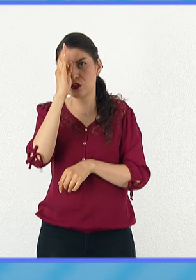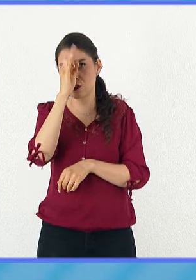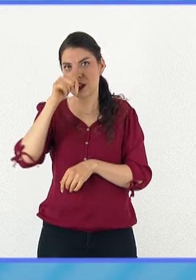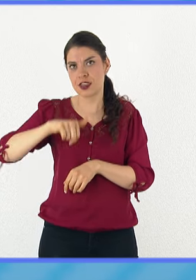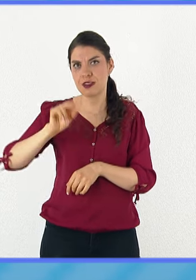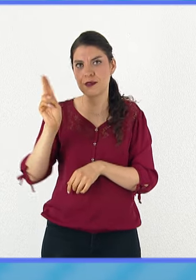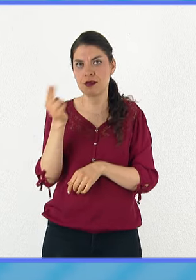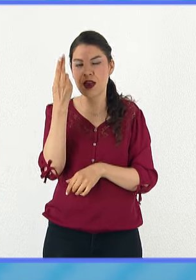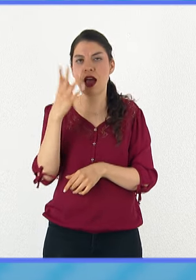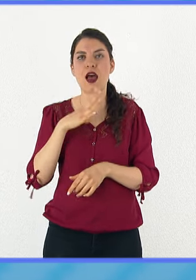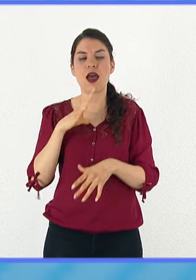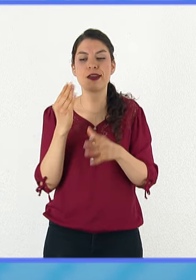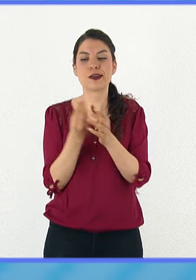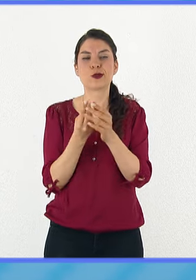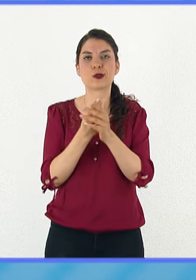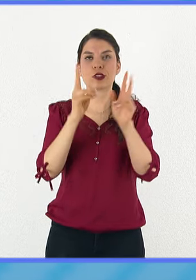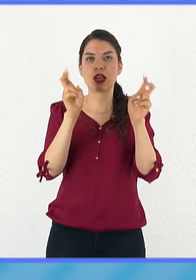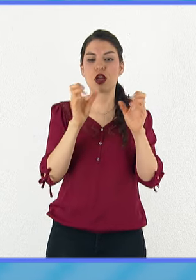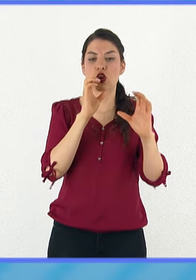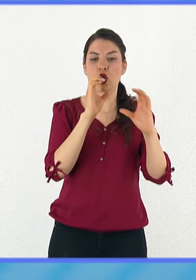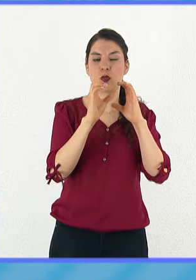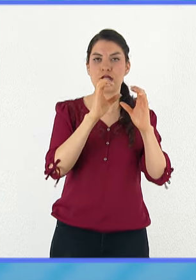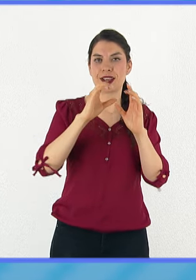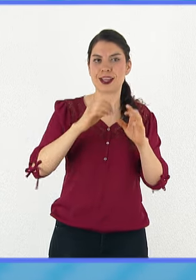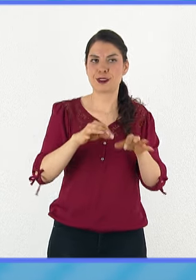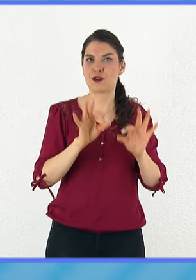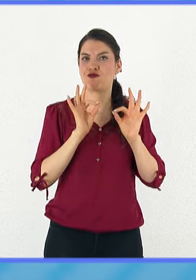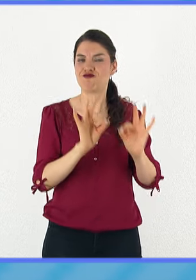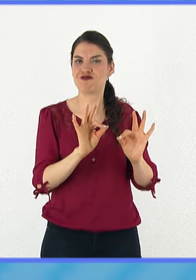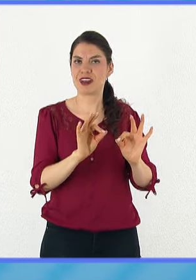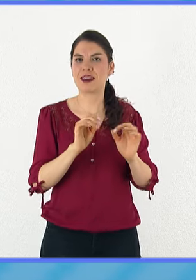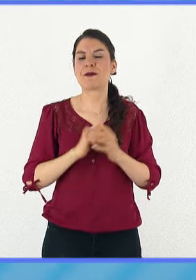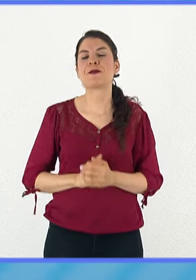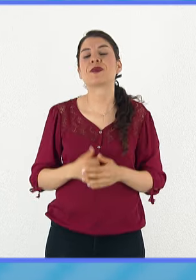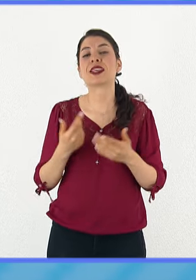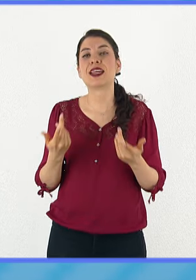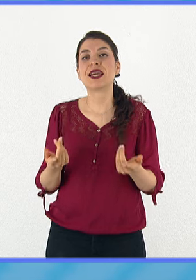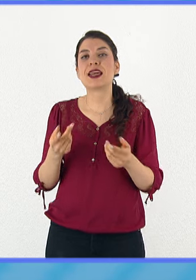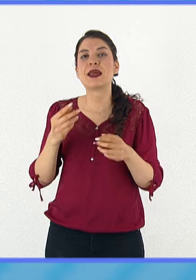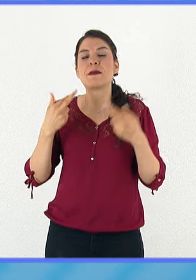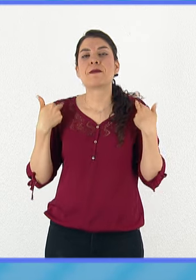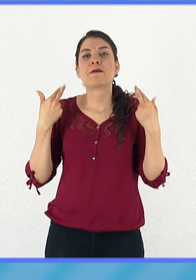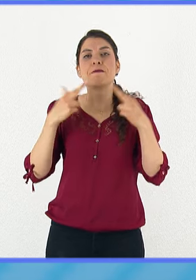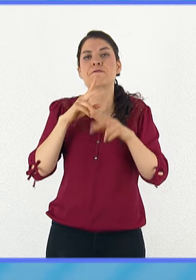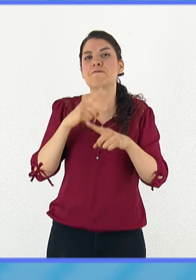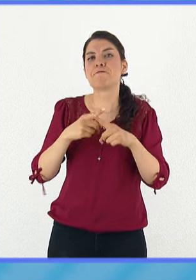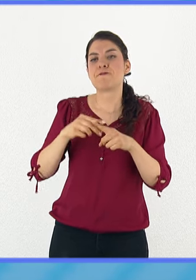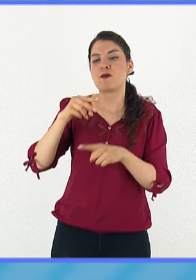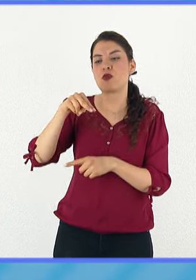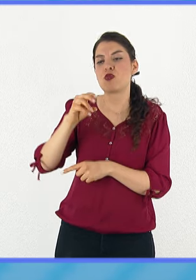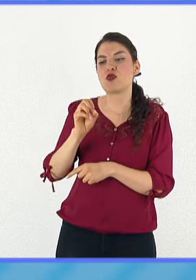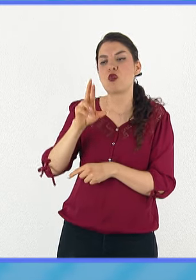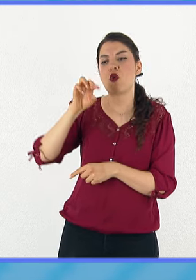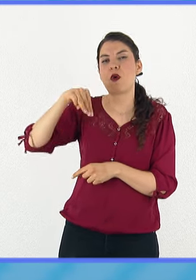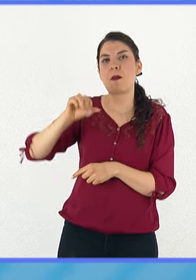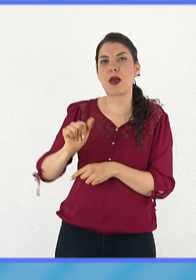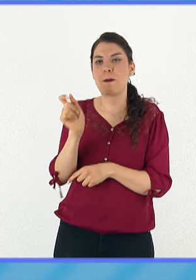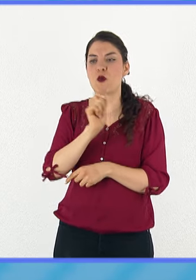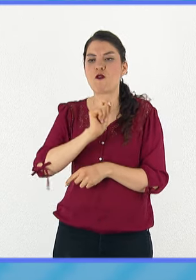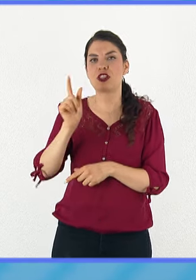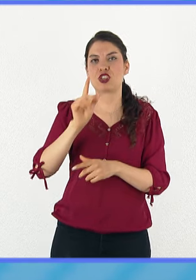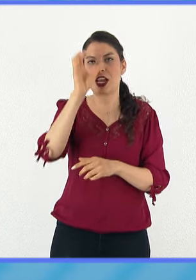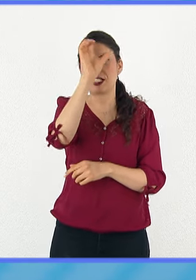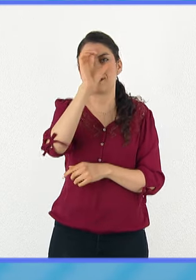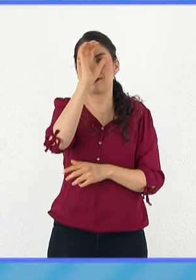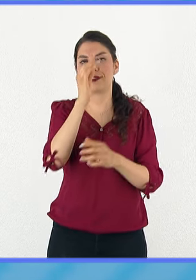organiza el curso titulado comunicación efectiva y storytelling impartido por Norma Macías Dávalos quien es experta en ciencias de la